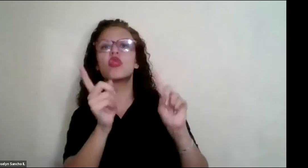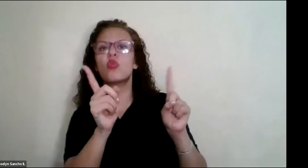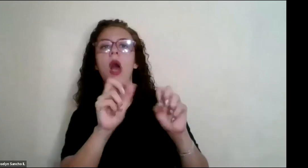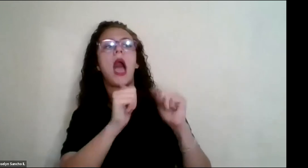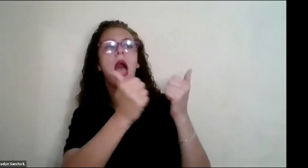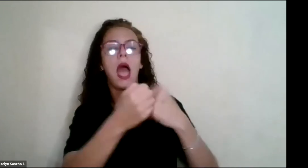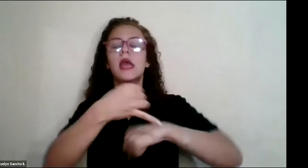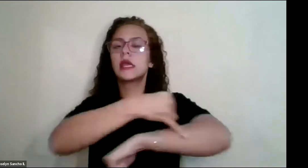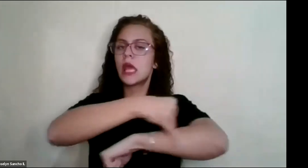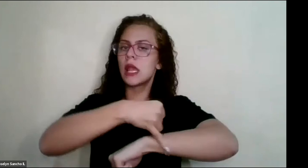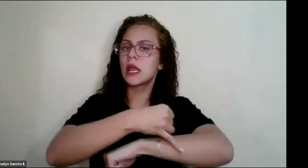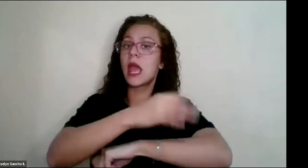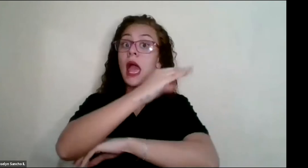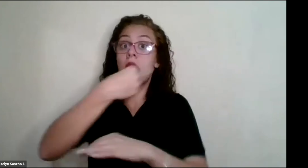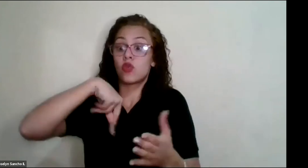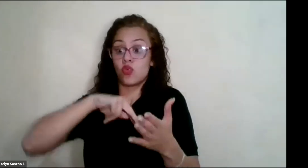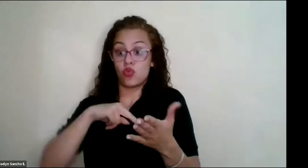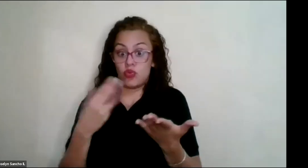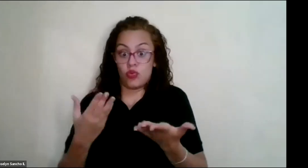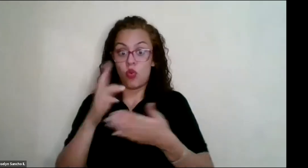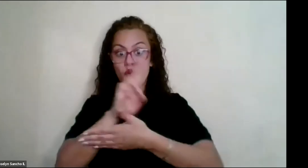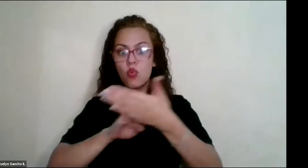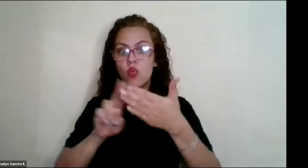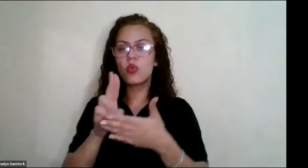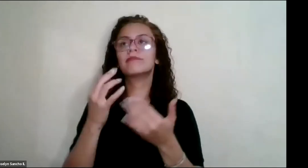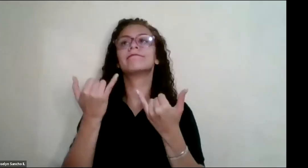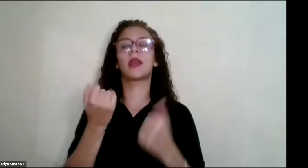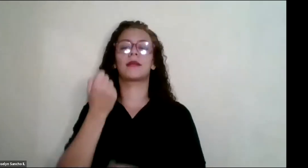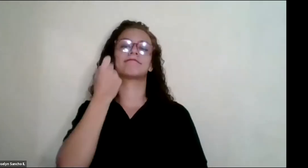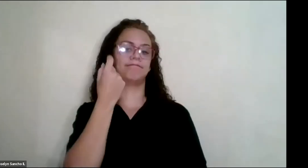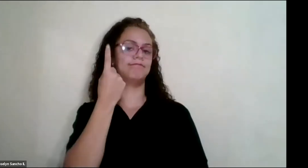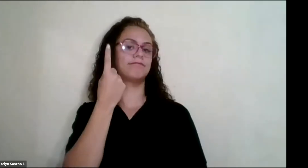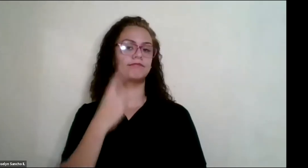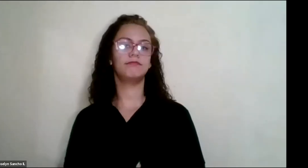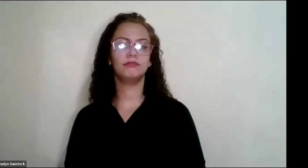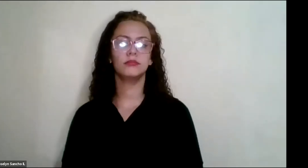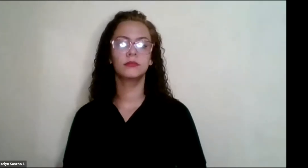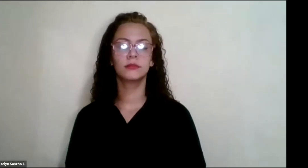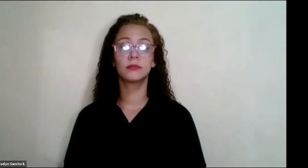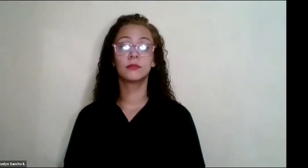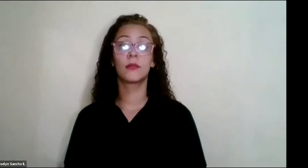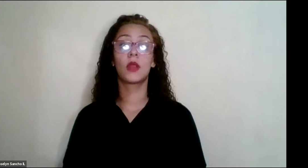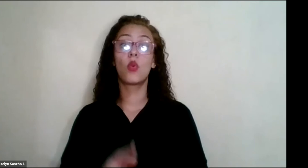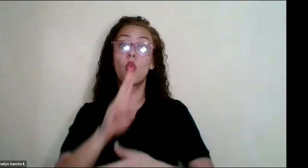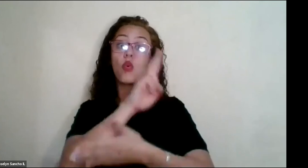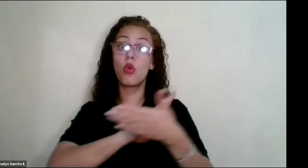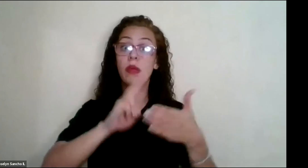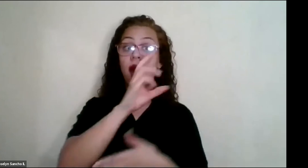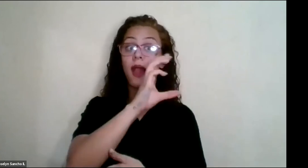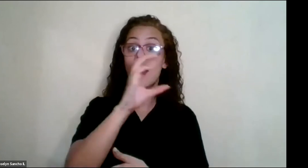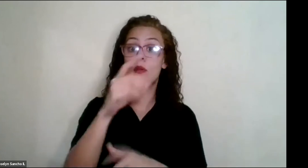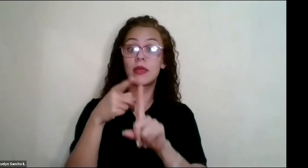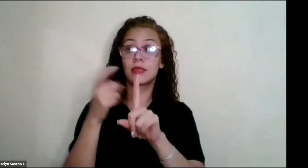¿verdad? Y nosotros como universidad lo hemos comprendido. La Universidad Castro Carazo desde el